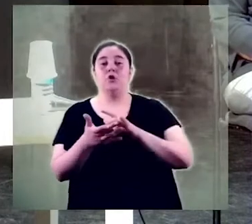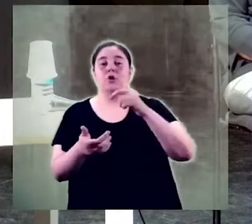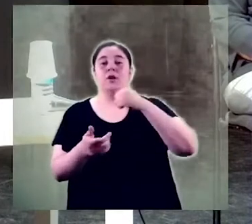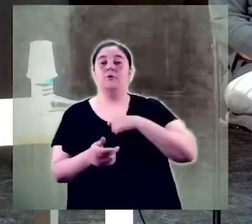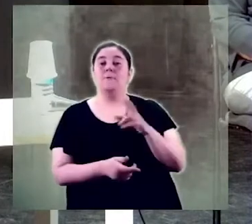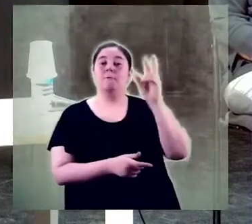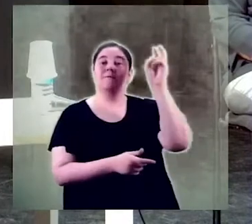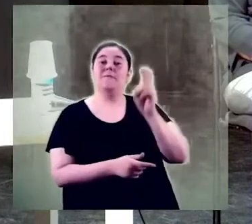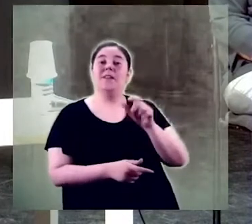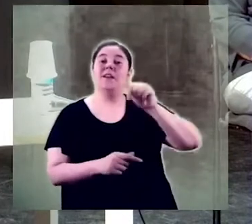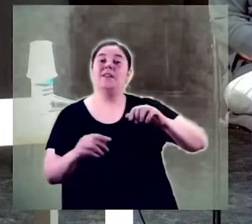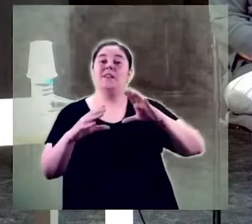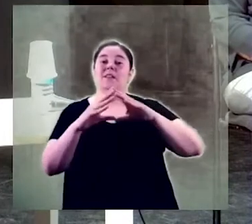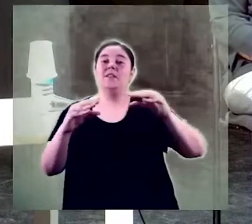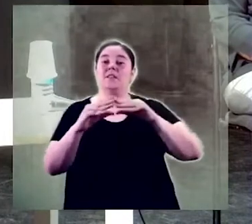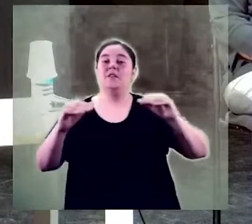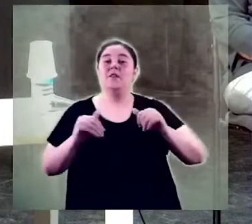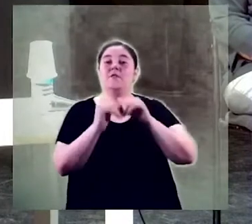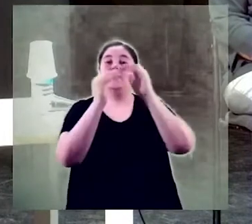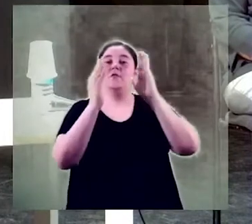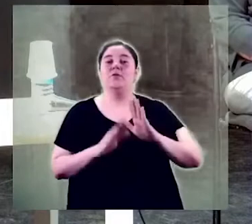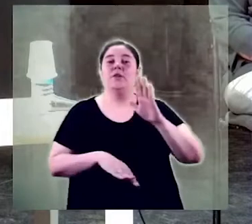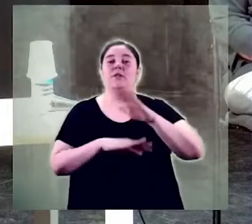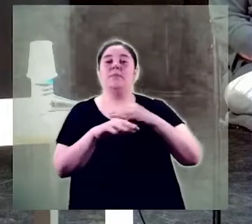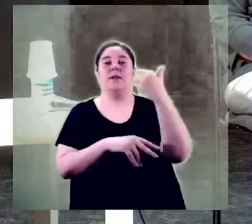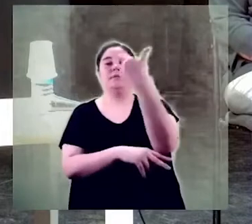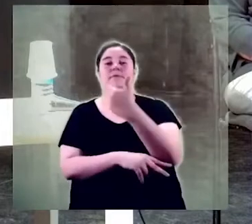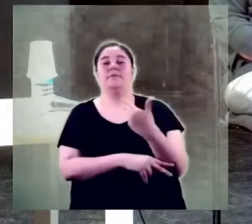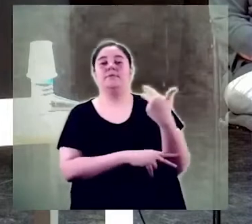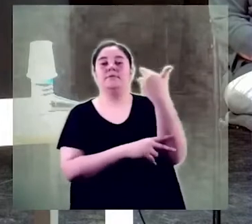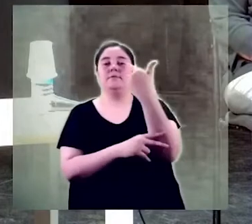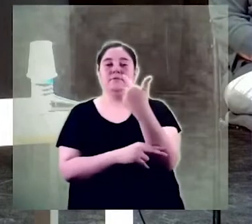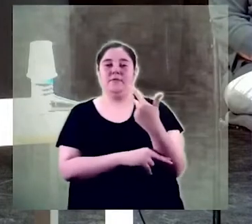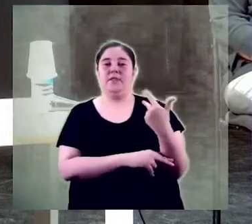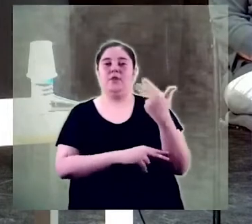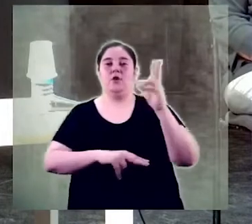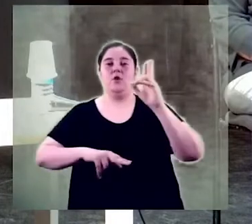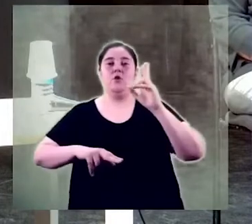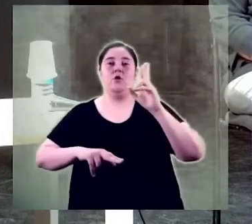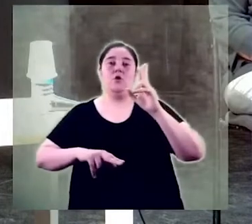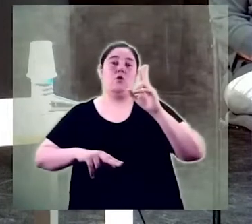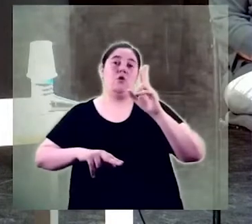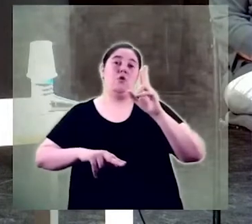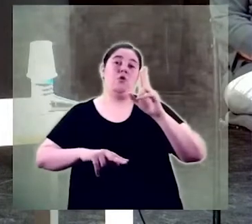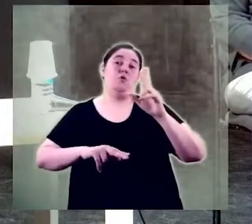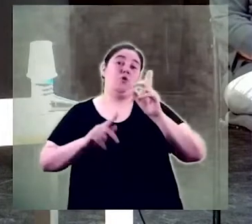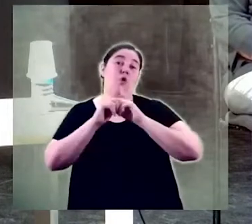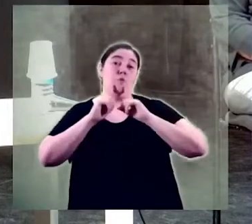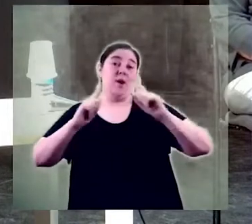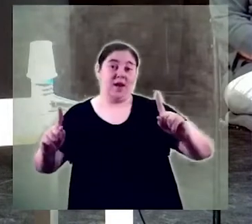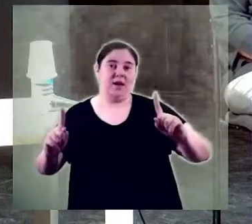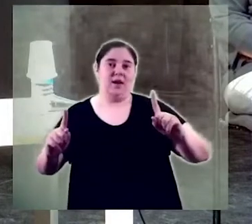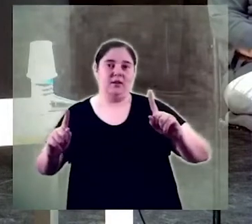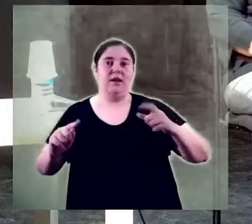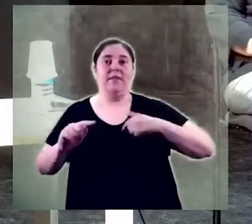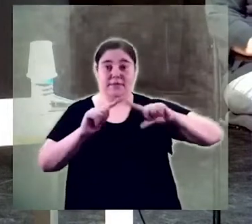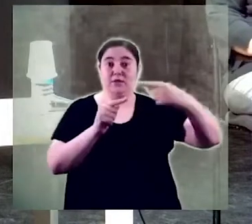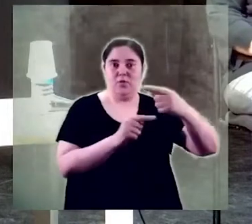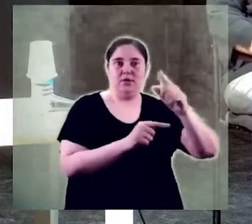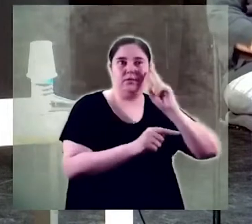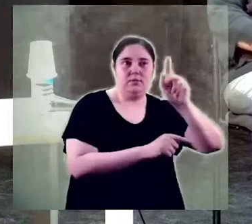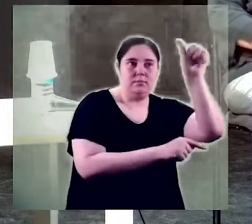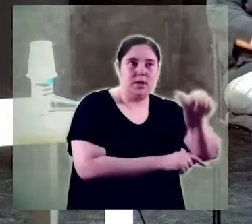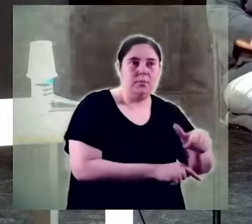per gravar el vídeo de homenatge que, justament després de la intervenció van a poder veure, me di cuenta que en la